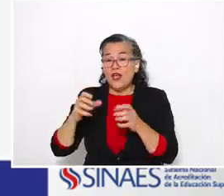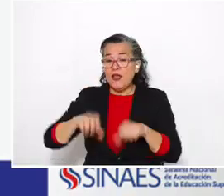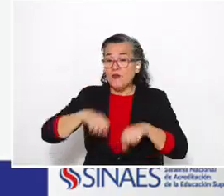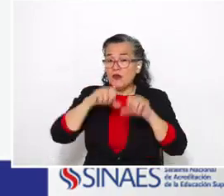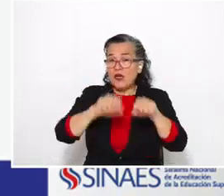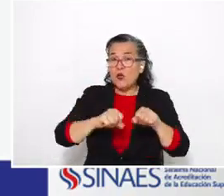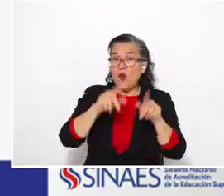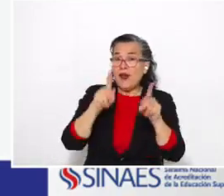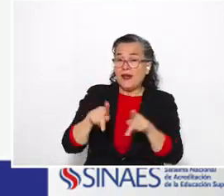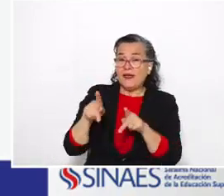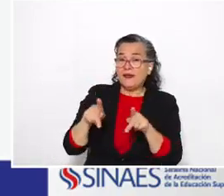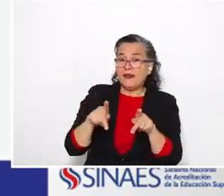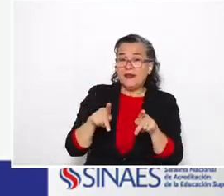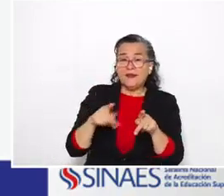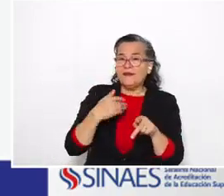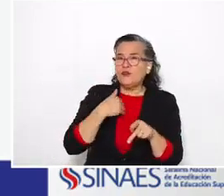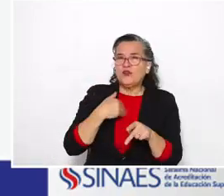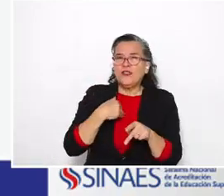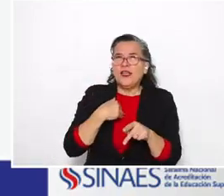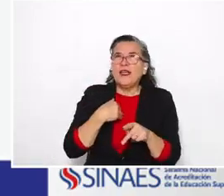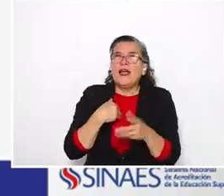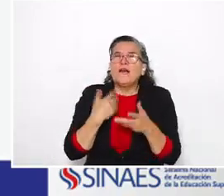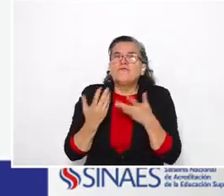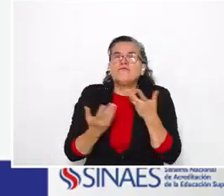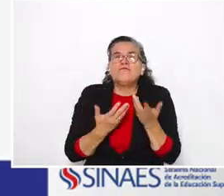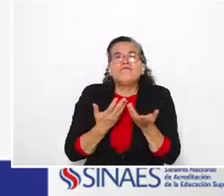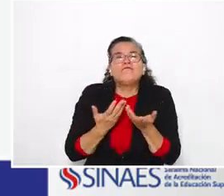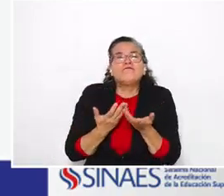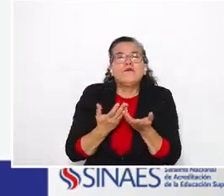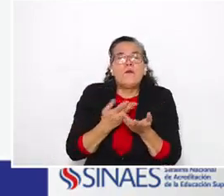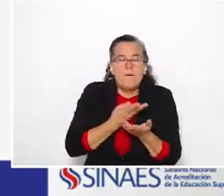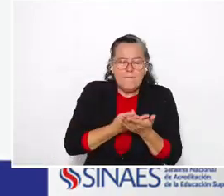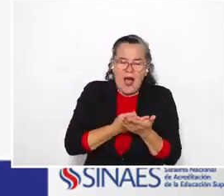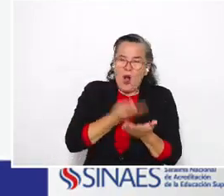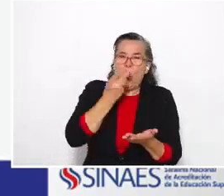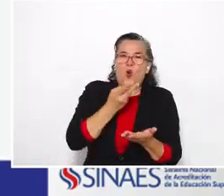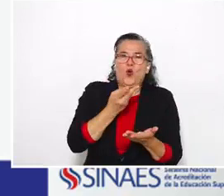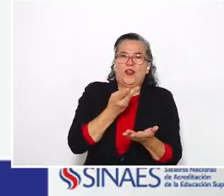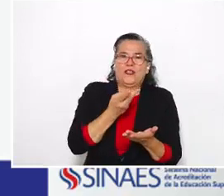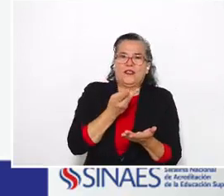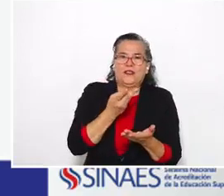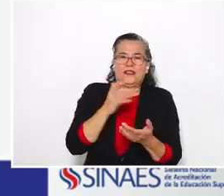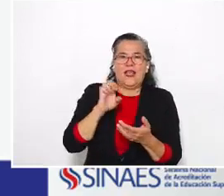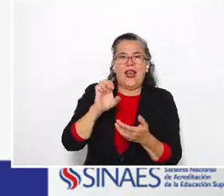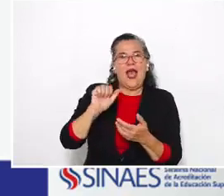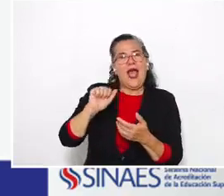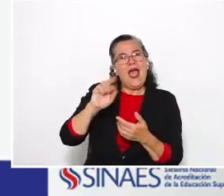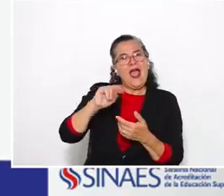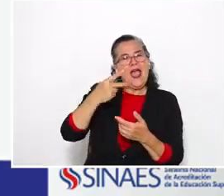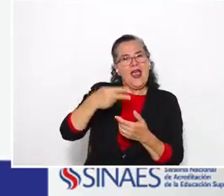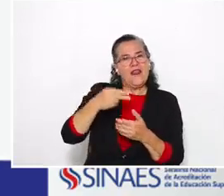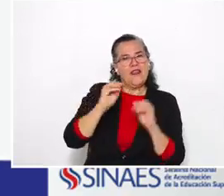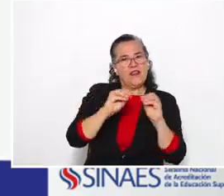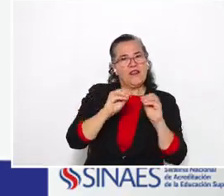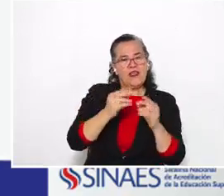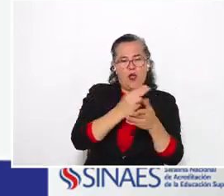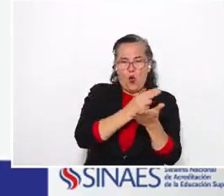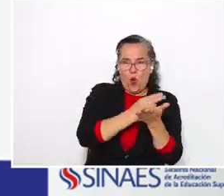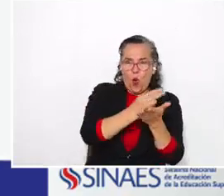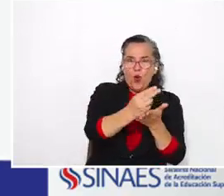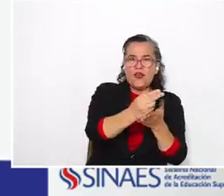gente que no tenga por lo menos los valores que la ERTE enseña. Y los valores son